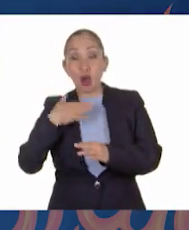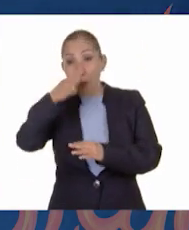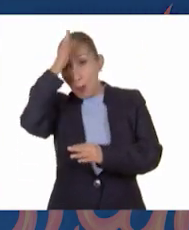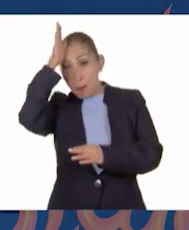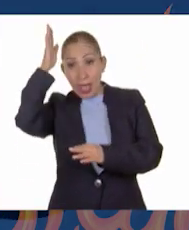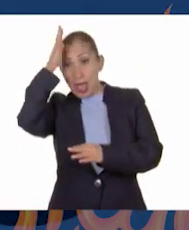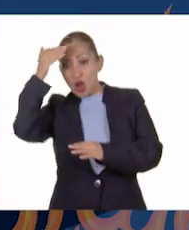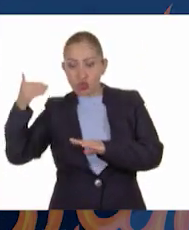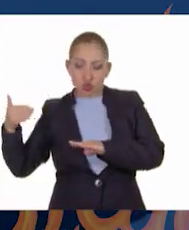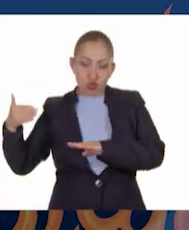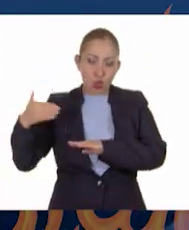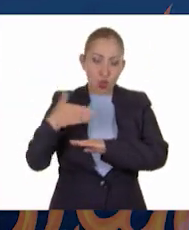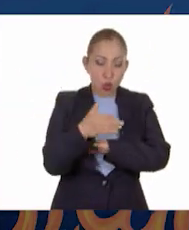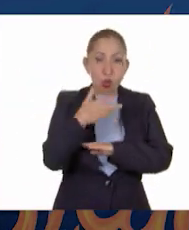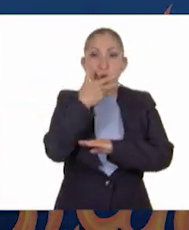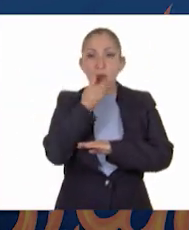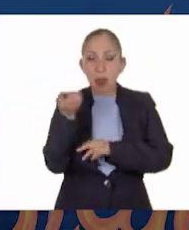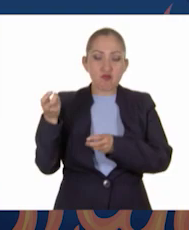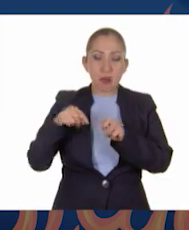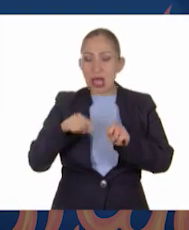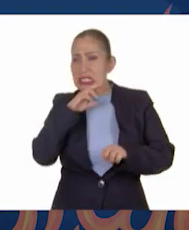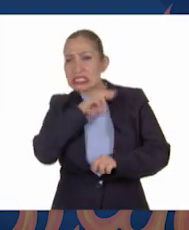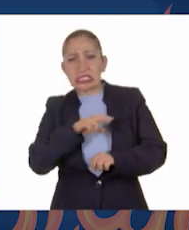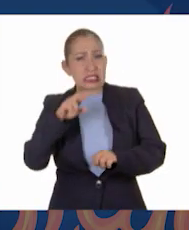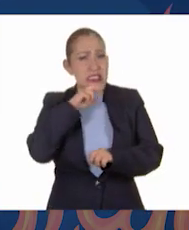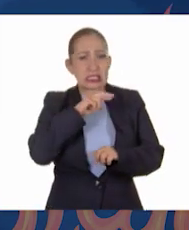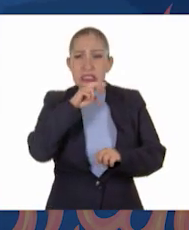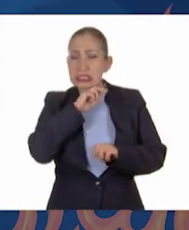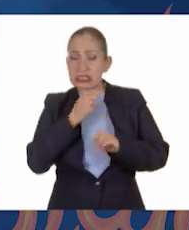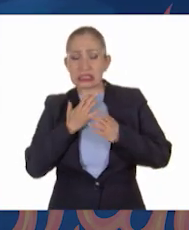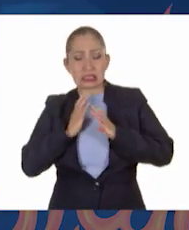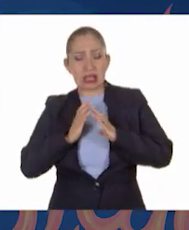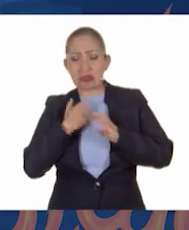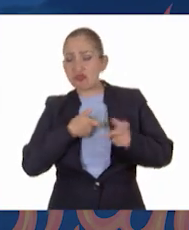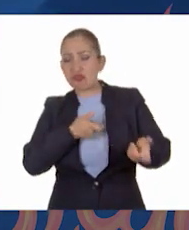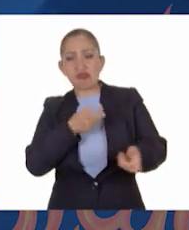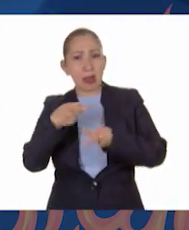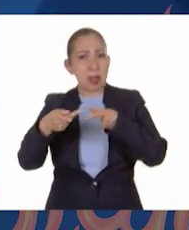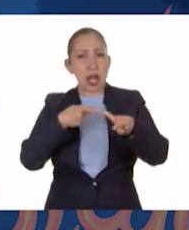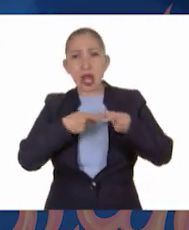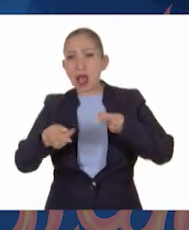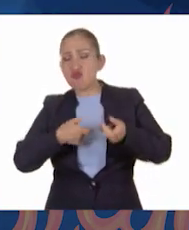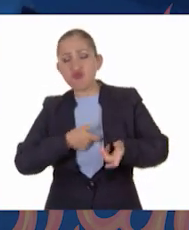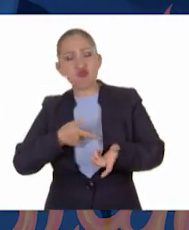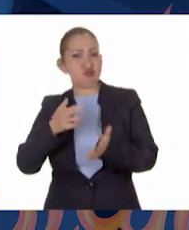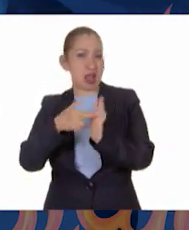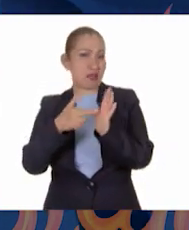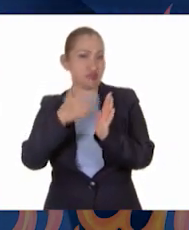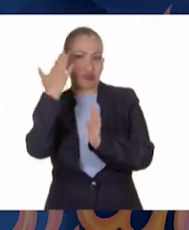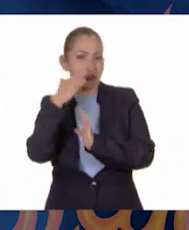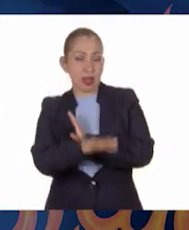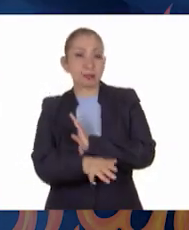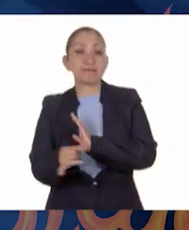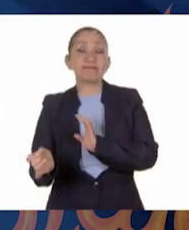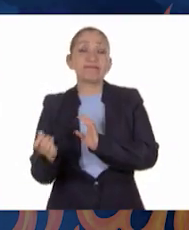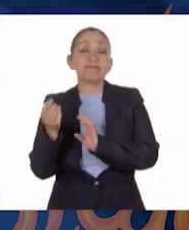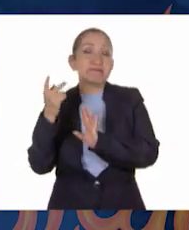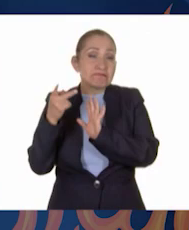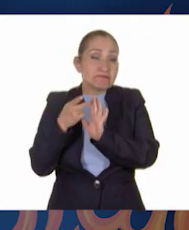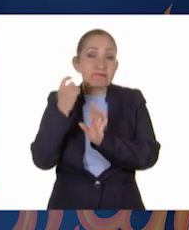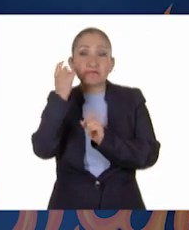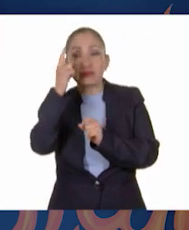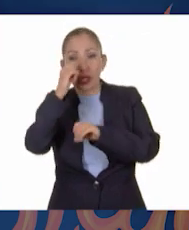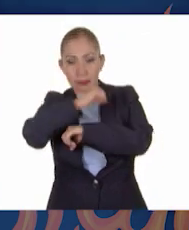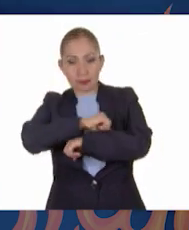bomberos se detuvo y los hombres comenzaron rápida y serenamente los preparativos de rigor. De vez en cuando, desde